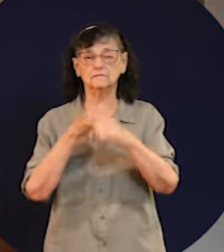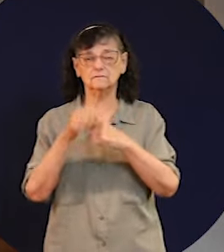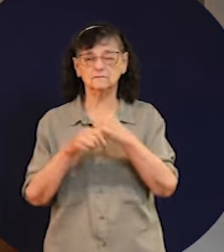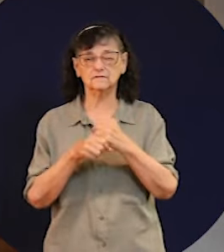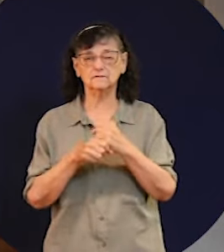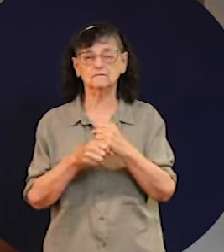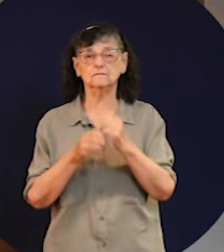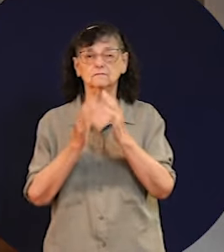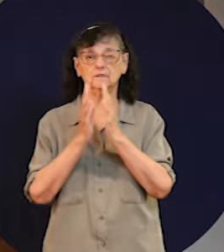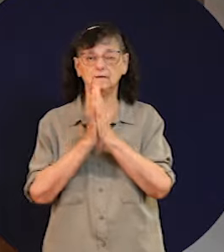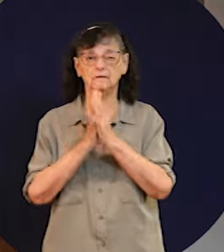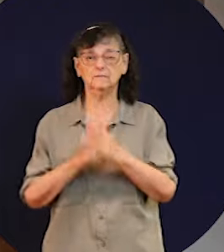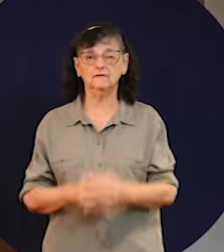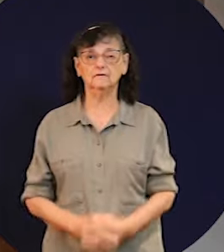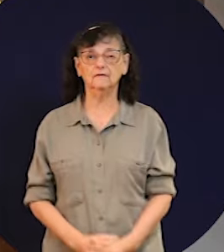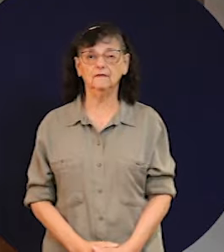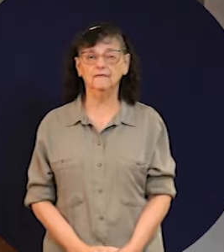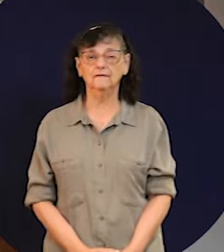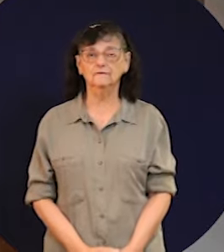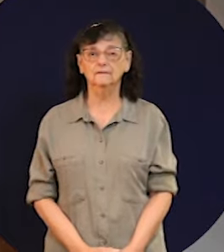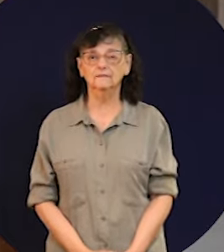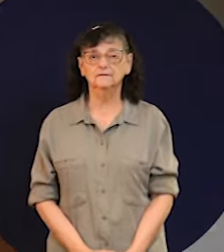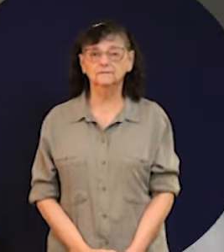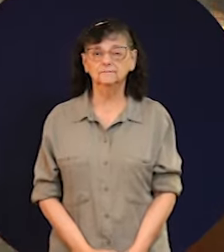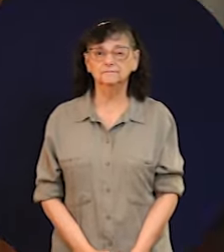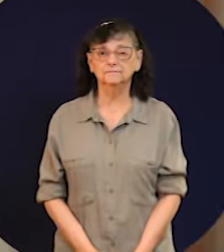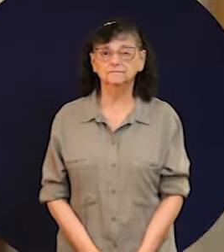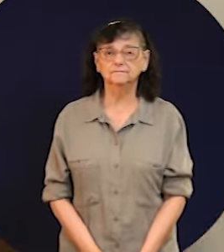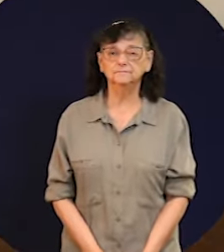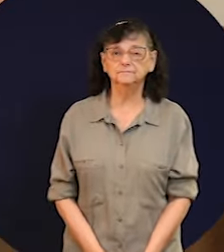siglos de los siglos. Amén.